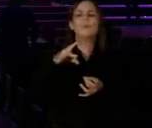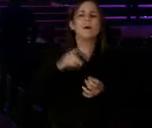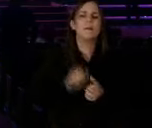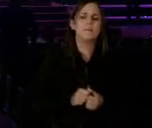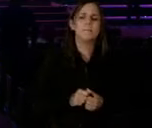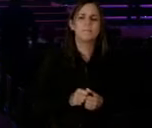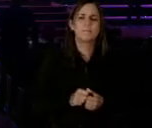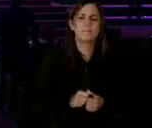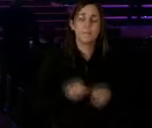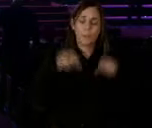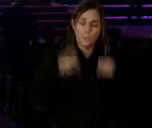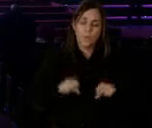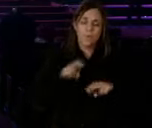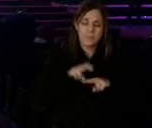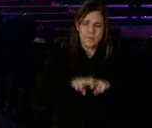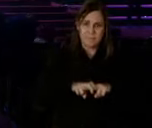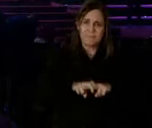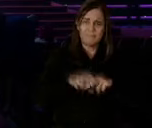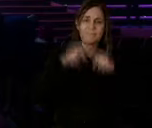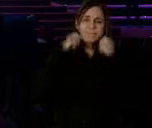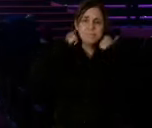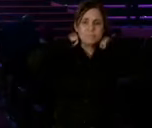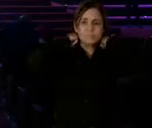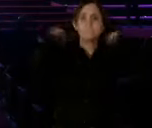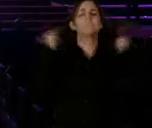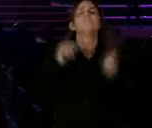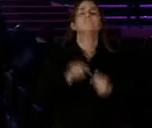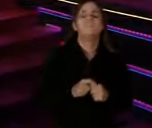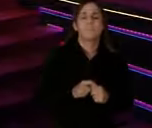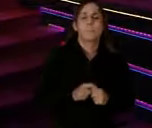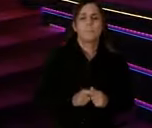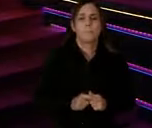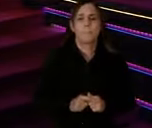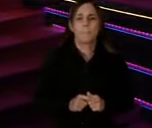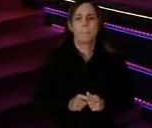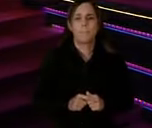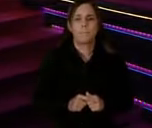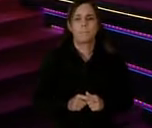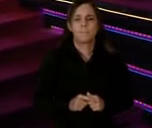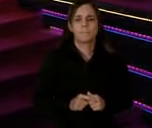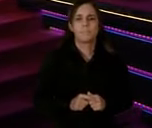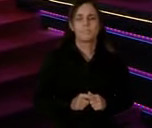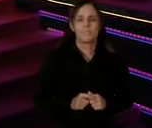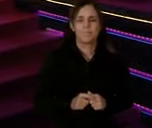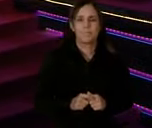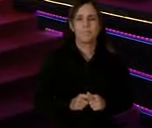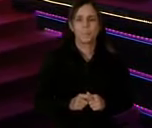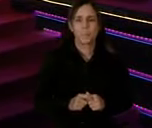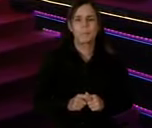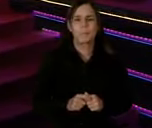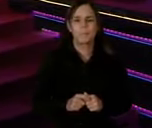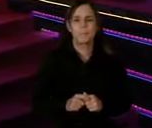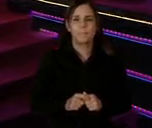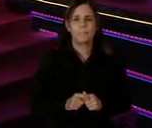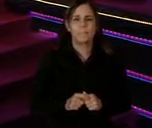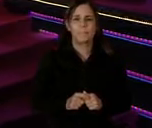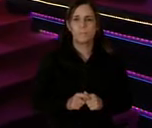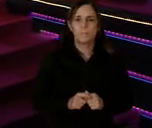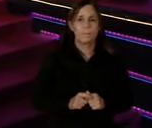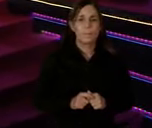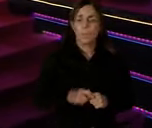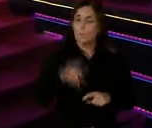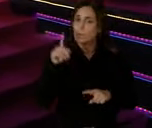tomar asiento, el abrazo de Dios aquí abajo, las palabras de Dios, porque hay padres y hay padres. Y no podía estar yo en